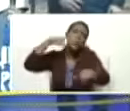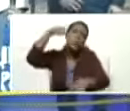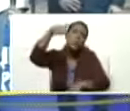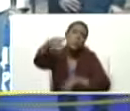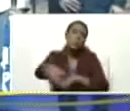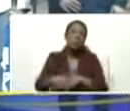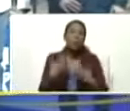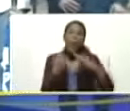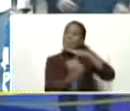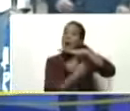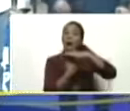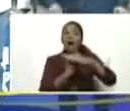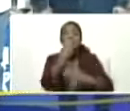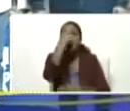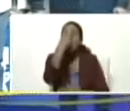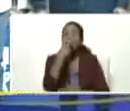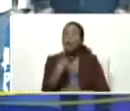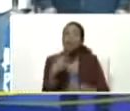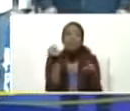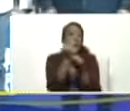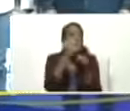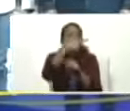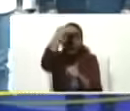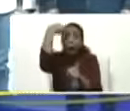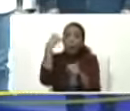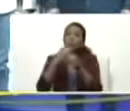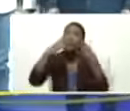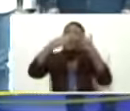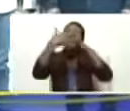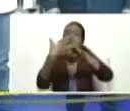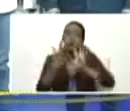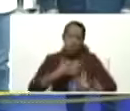Yo vengo de las bases obreras, de los barrios.